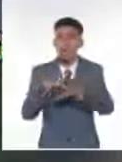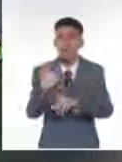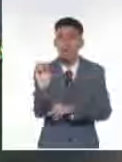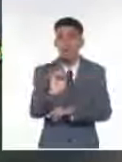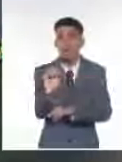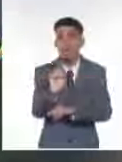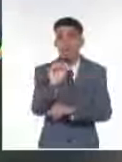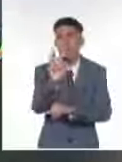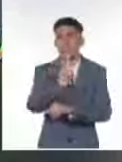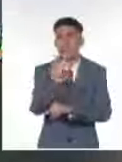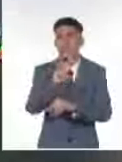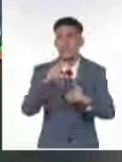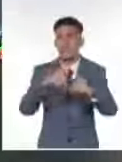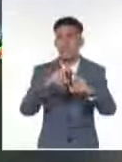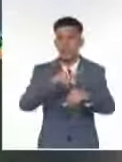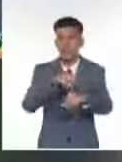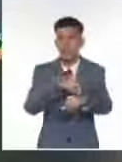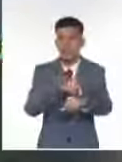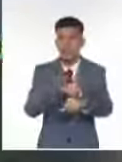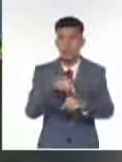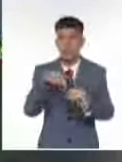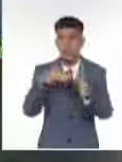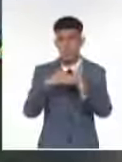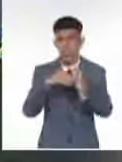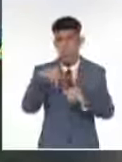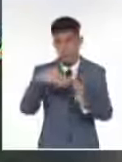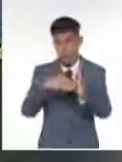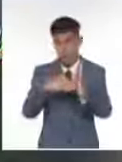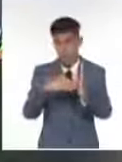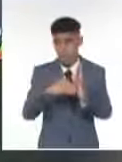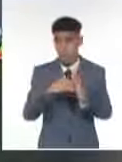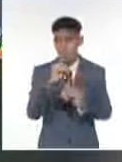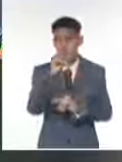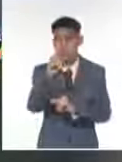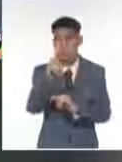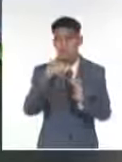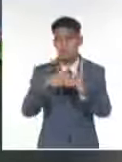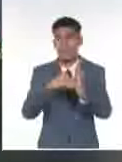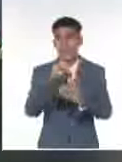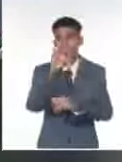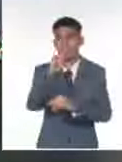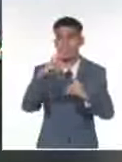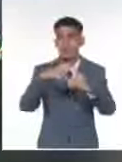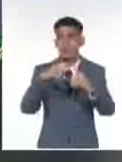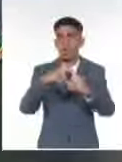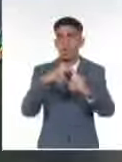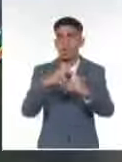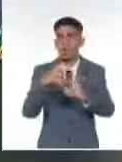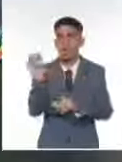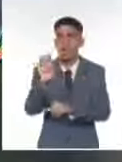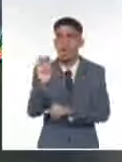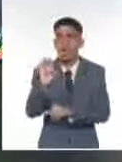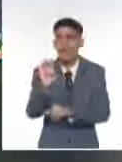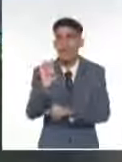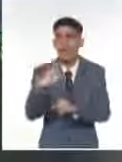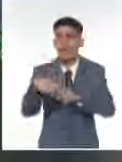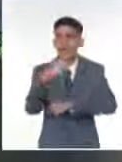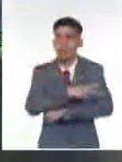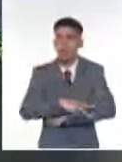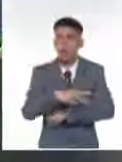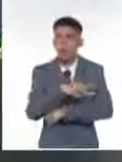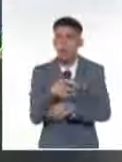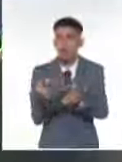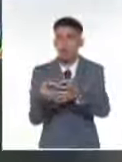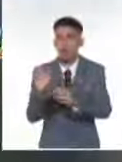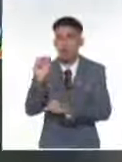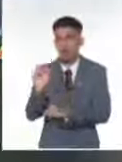33 kilómetros por hora. En la tarde de hoy se localizaba a más de 1.900 kilómetros al este-sudeste de Barbados, en el grupo sur de las